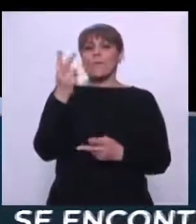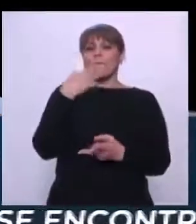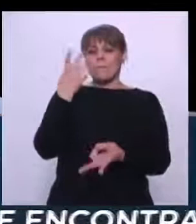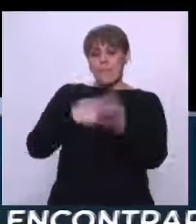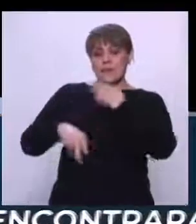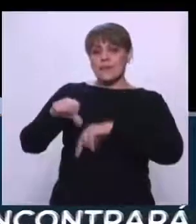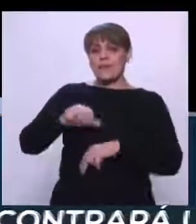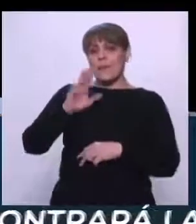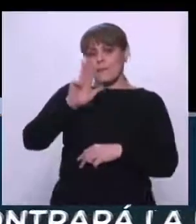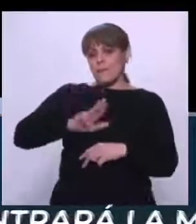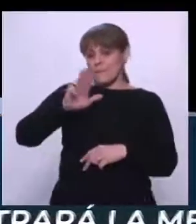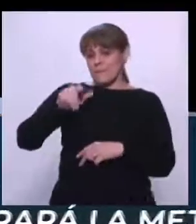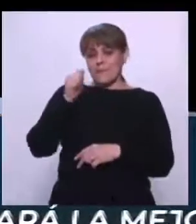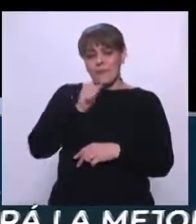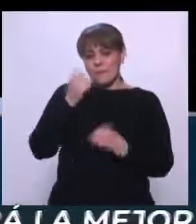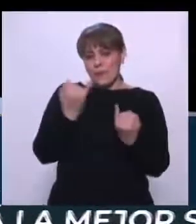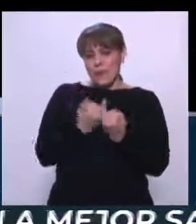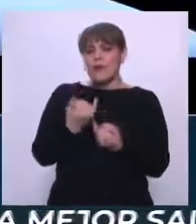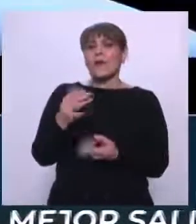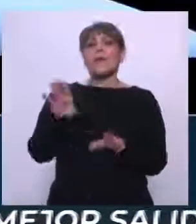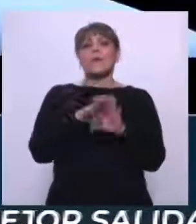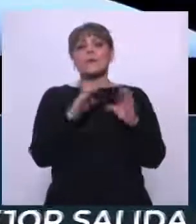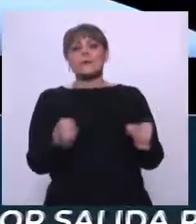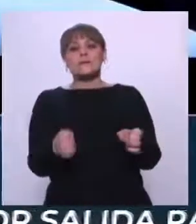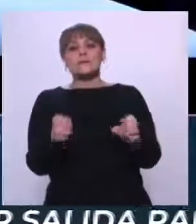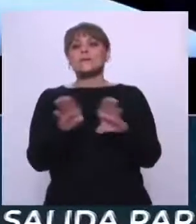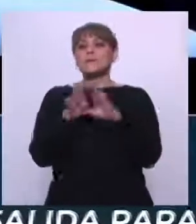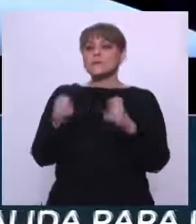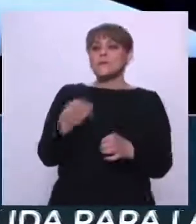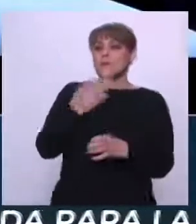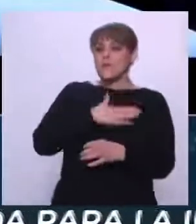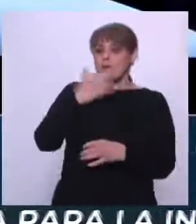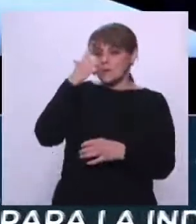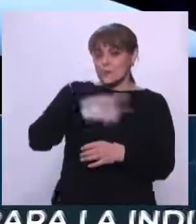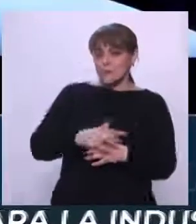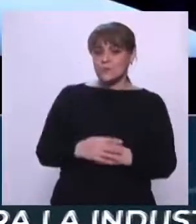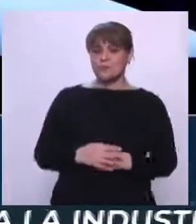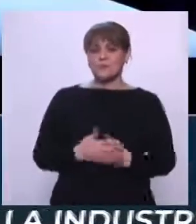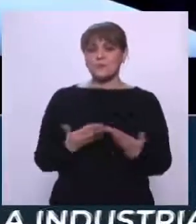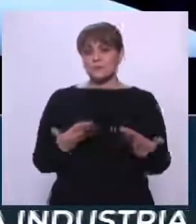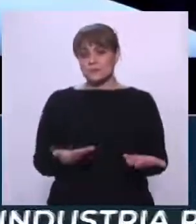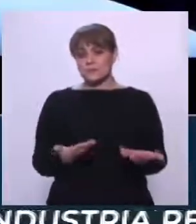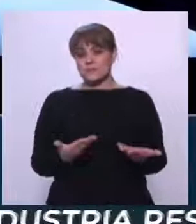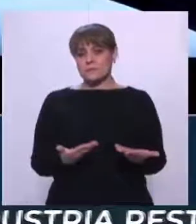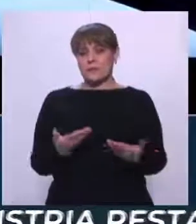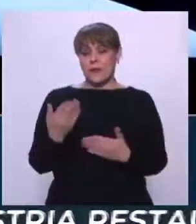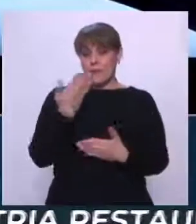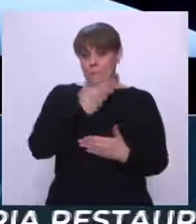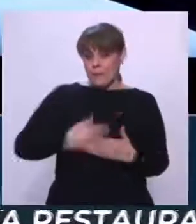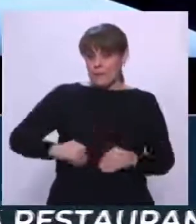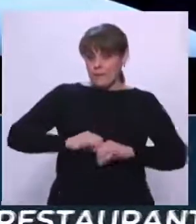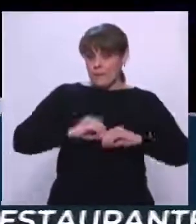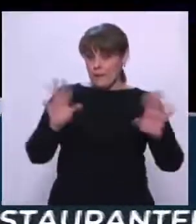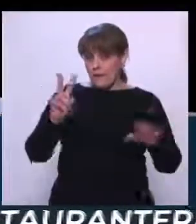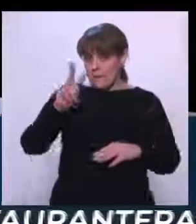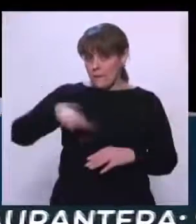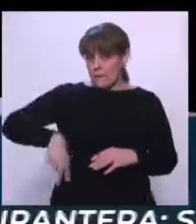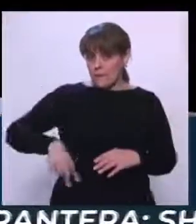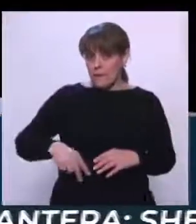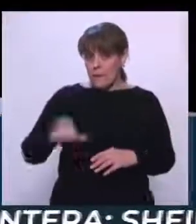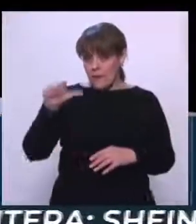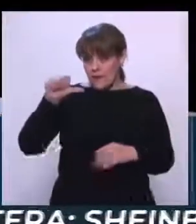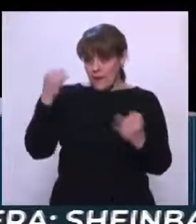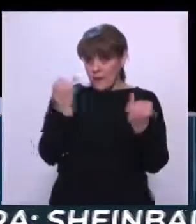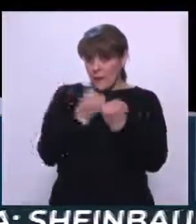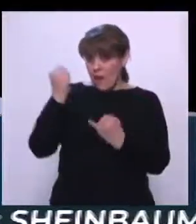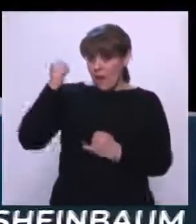estás? ¿Cómo están? Muy buenas noches. Jonathan, pues claro, el presidente no es lo de antes,